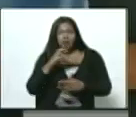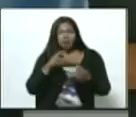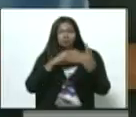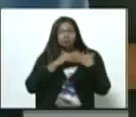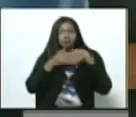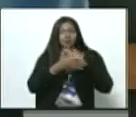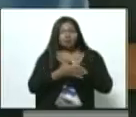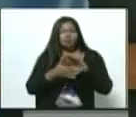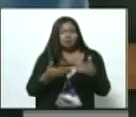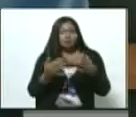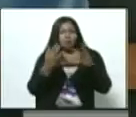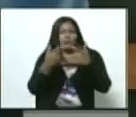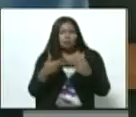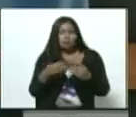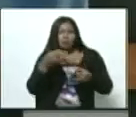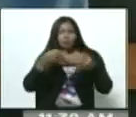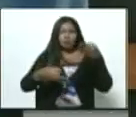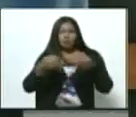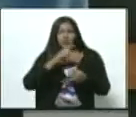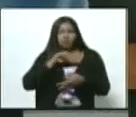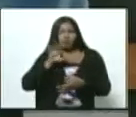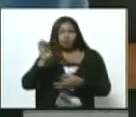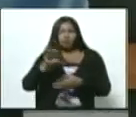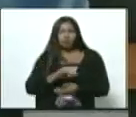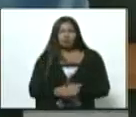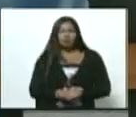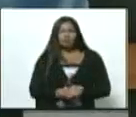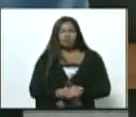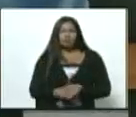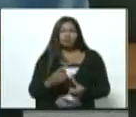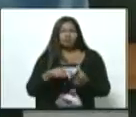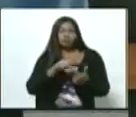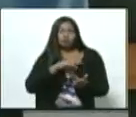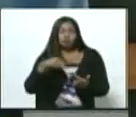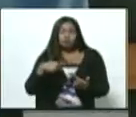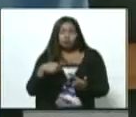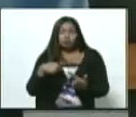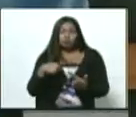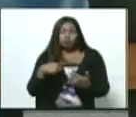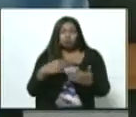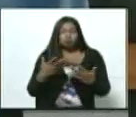de administrar justicia en nuestro país. Así que de nuestra parte,